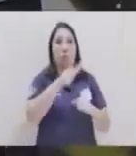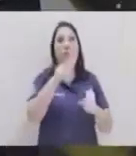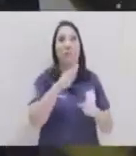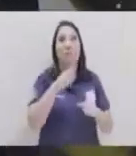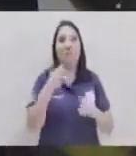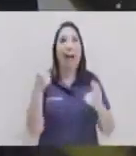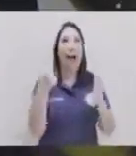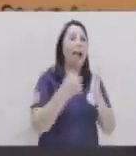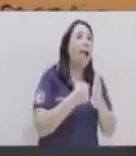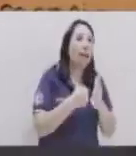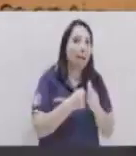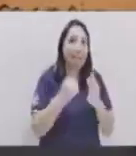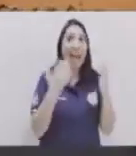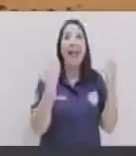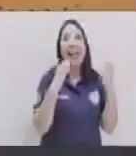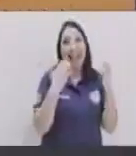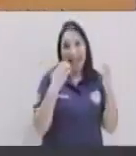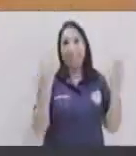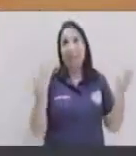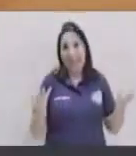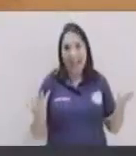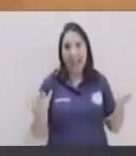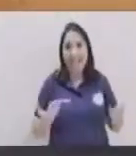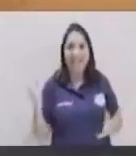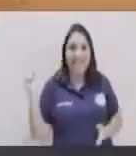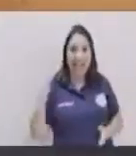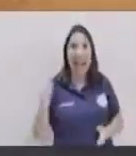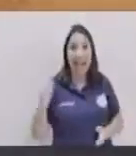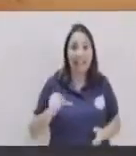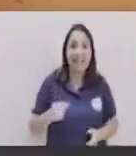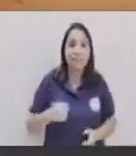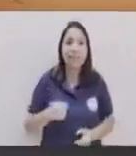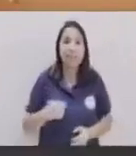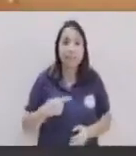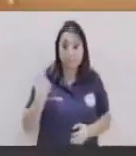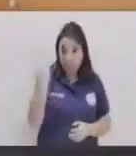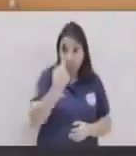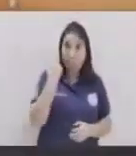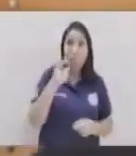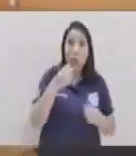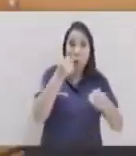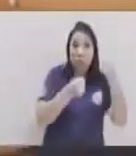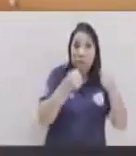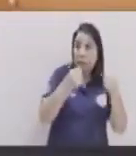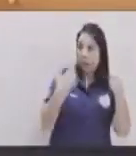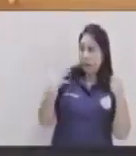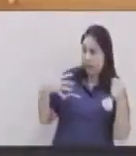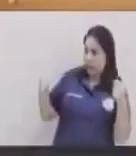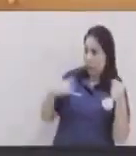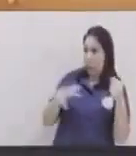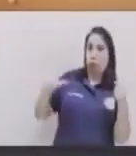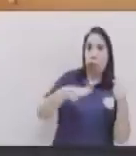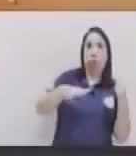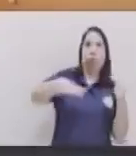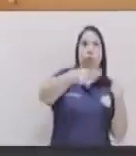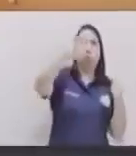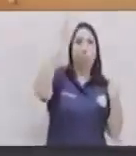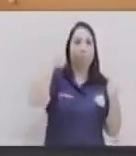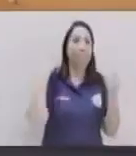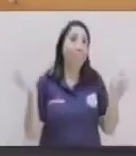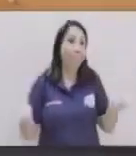hubiese podido él llegar muy pronto a su destino y las personas que veníamos en ruta también,